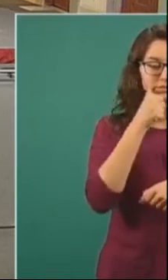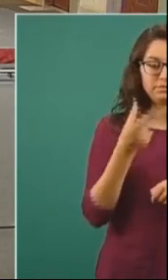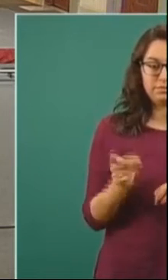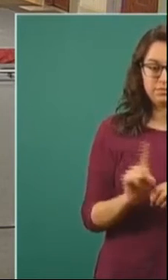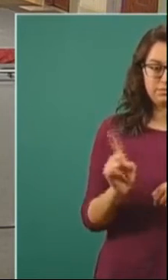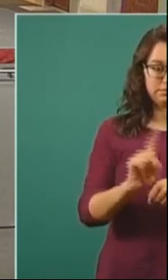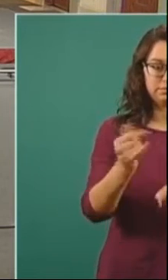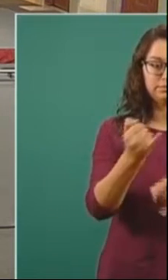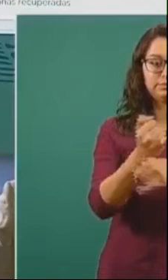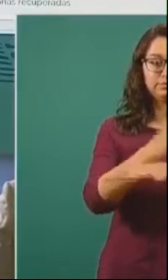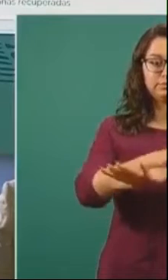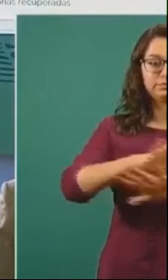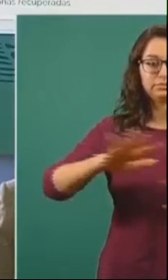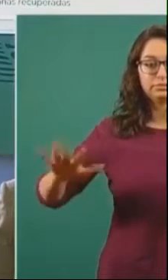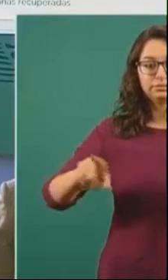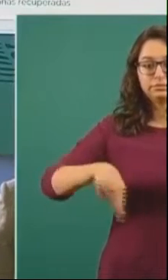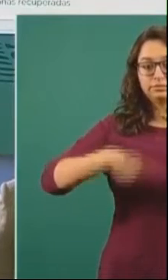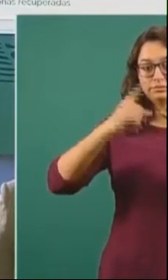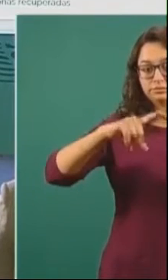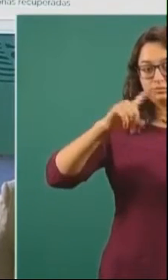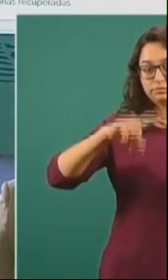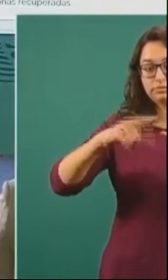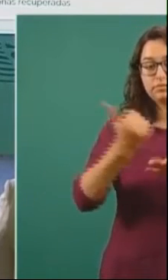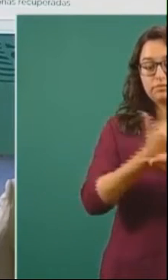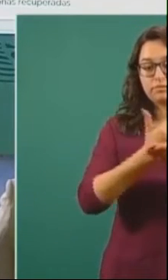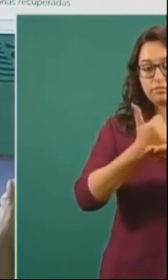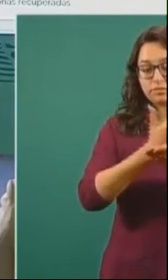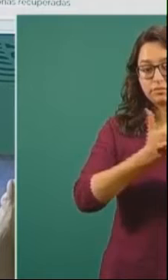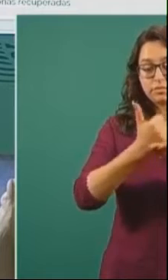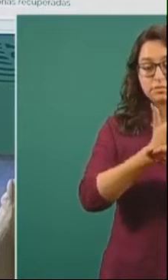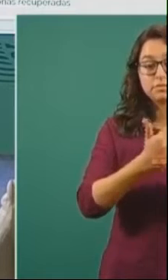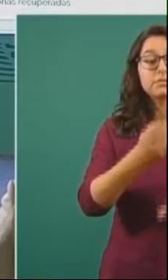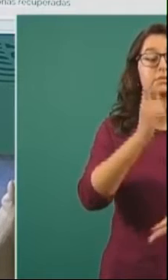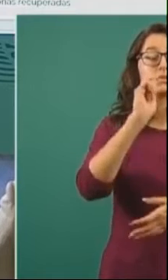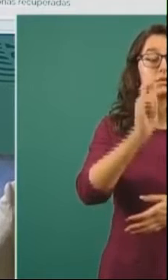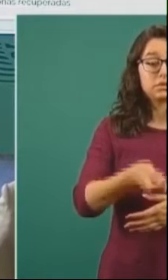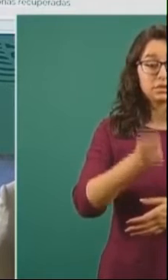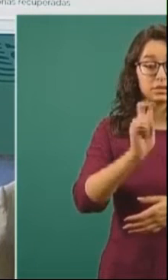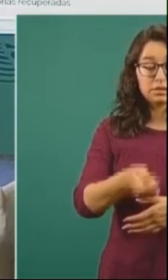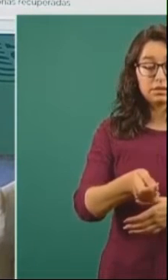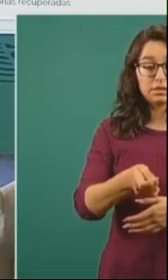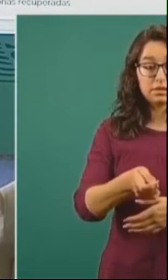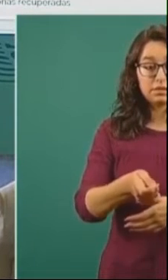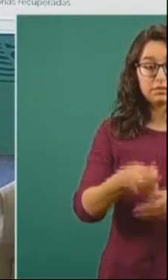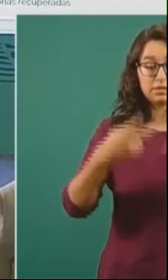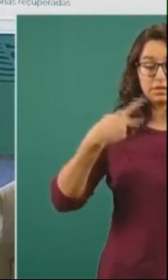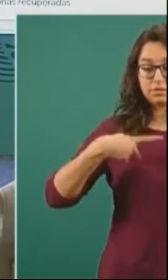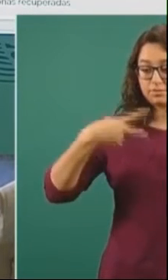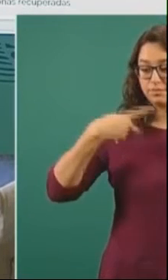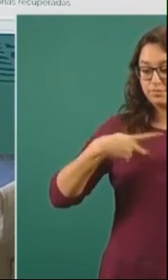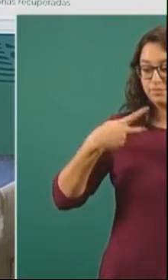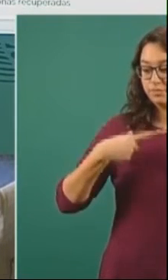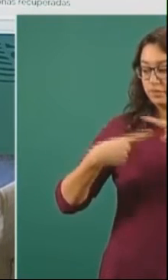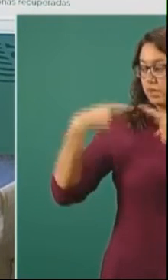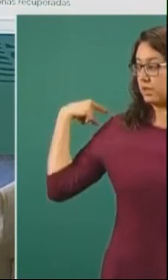aún no hay una fecha específica para la llegada de las dosis rusas, pero se espera que esto pueda ocurrir en las próximas